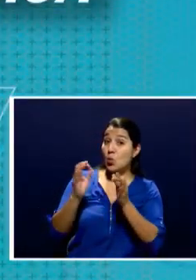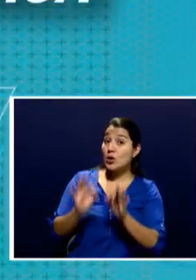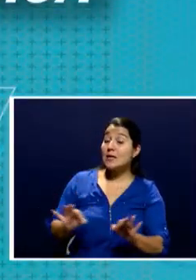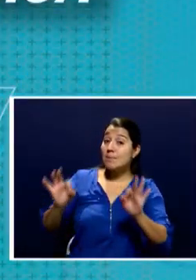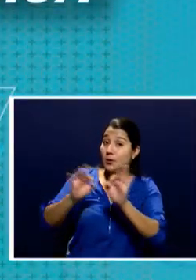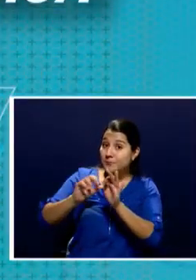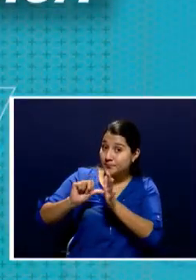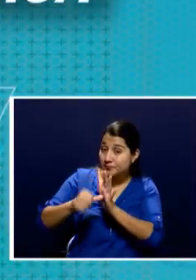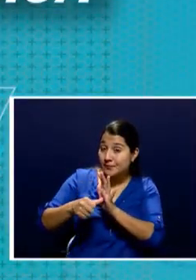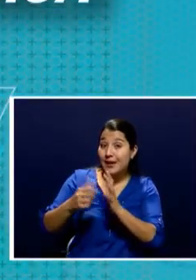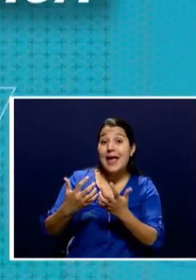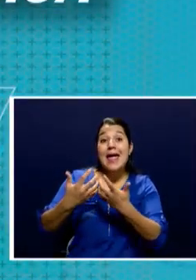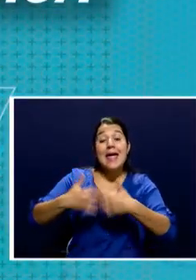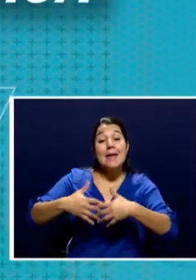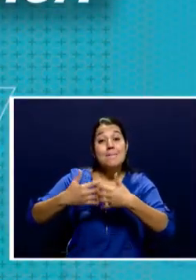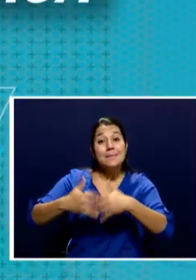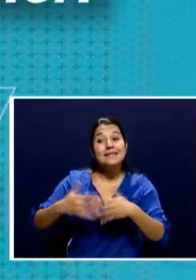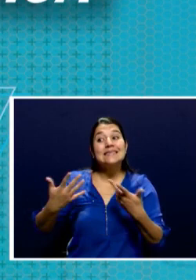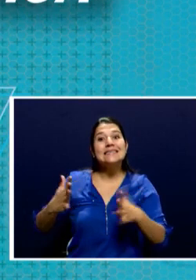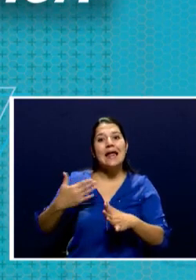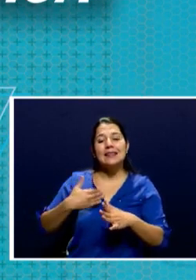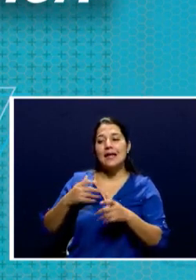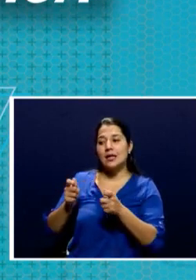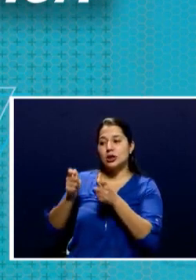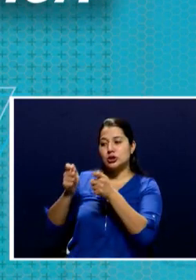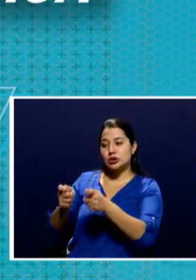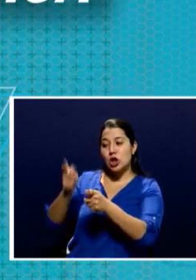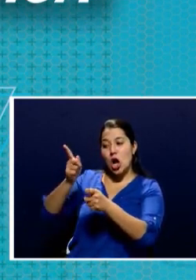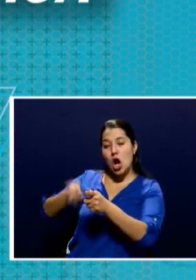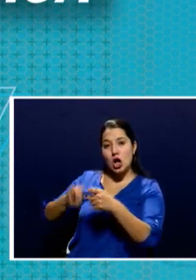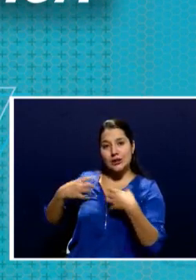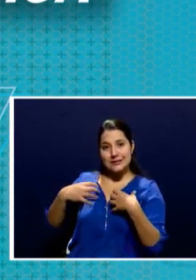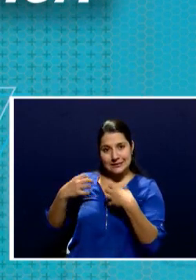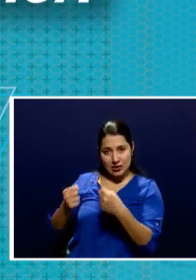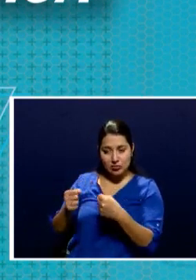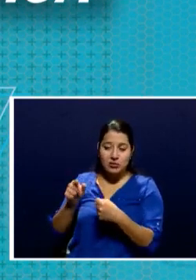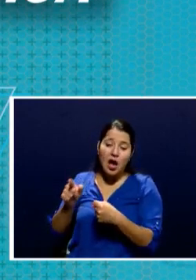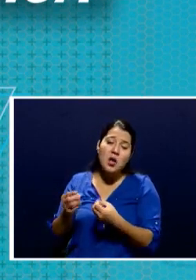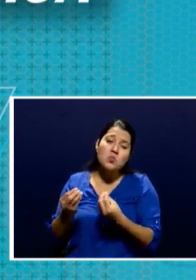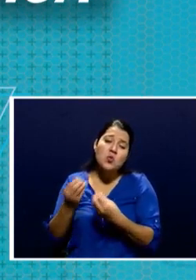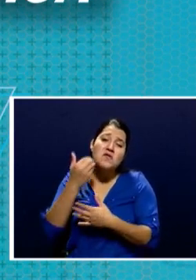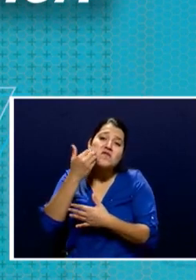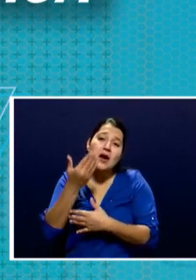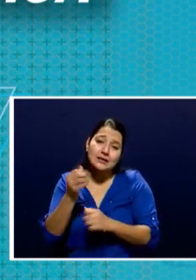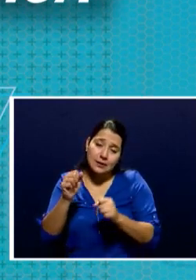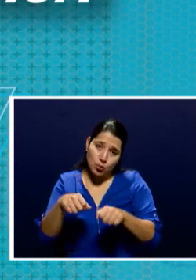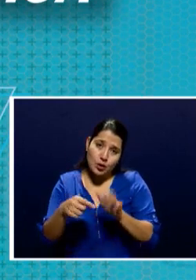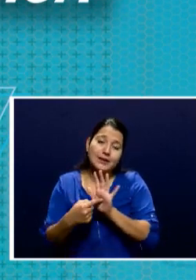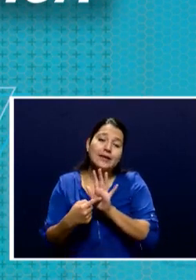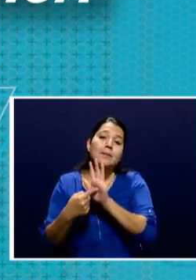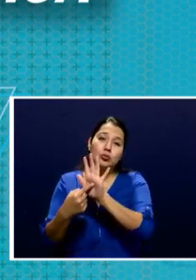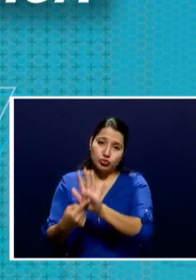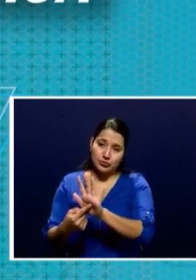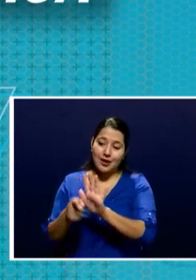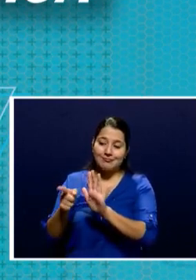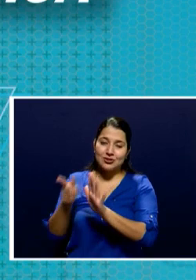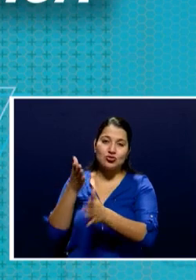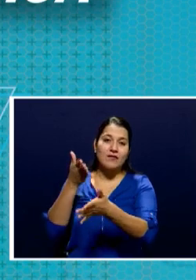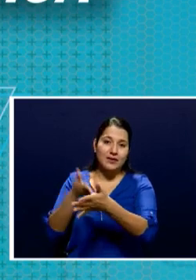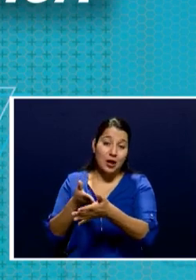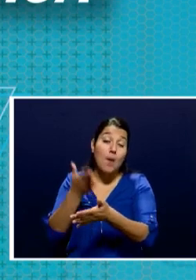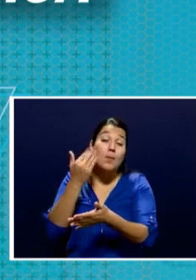por ejemplo, tienen una orden sanitaria y en esos casos es realmente muy sencillo poder demostrar la afectación, porque con solo